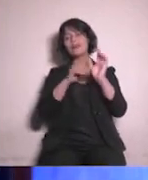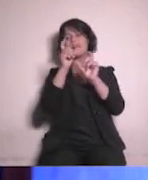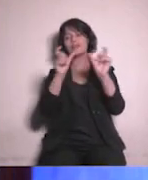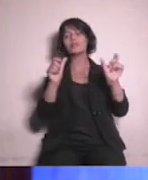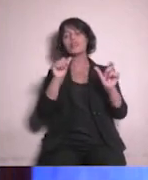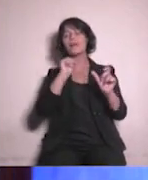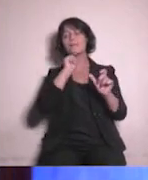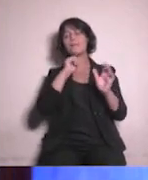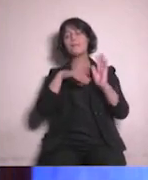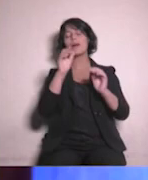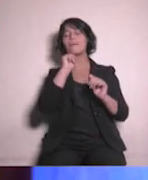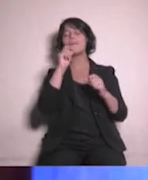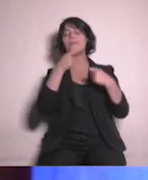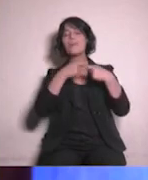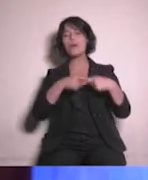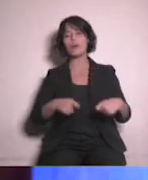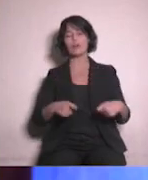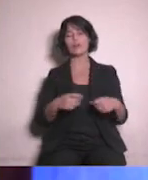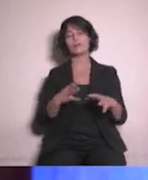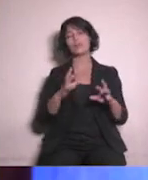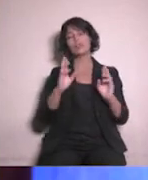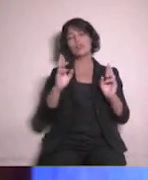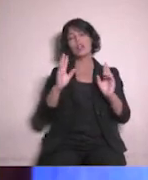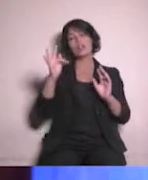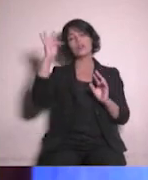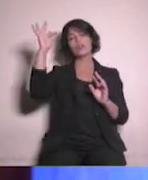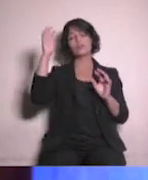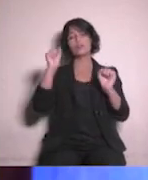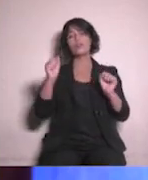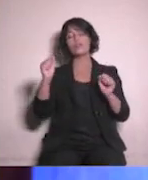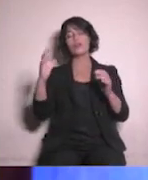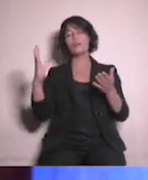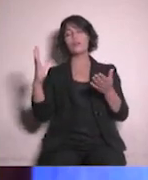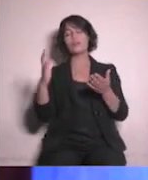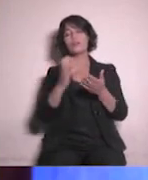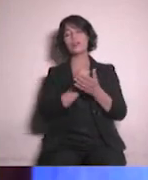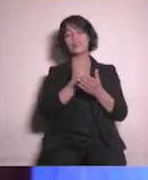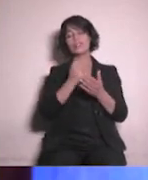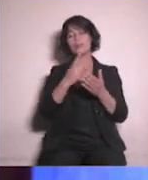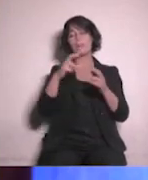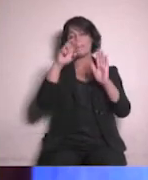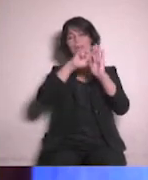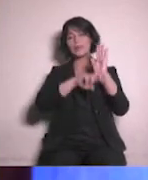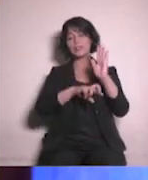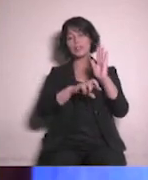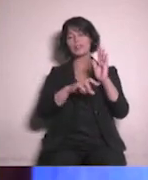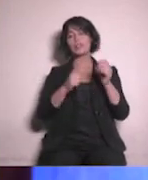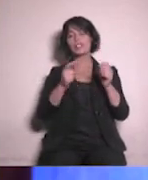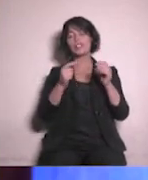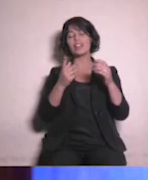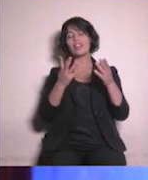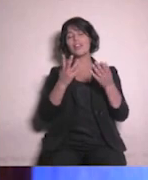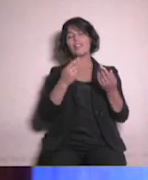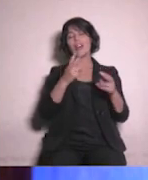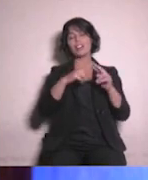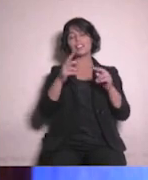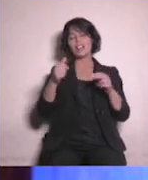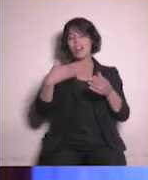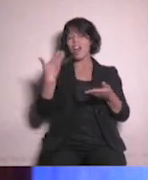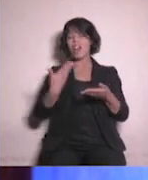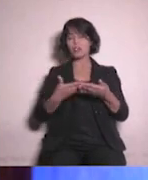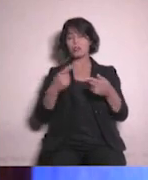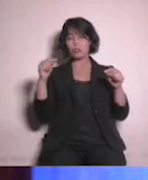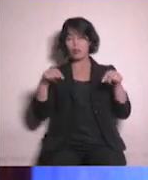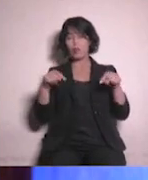ya esperamos que el contenido y alcance futuro del proyecto de reforma previsional que despacha el actual gobierno considere